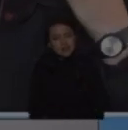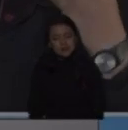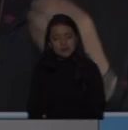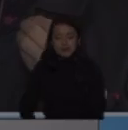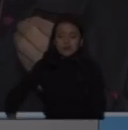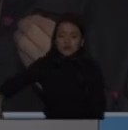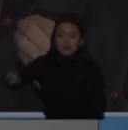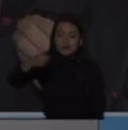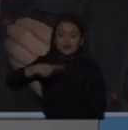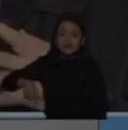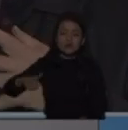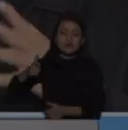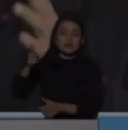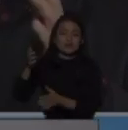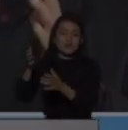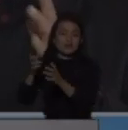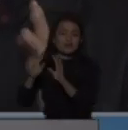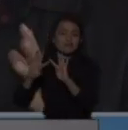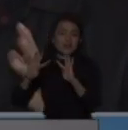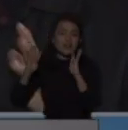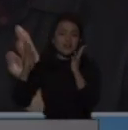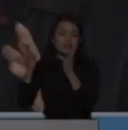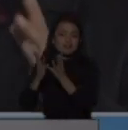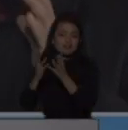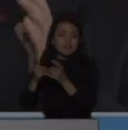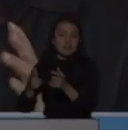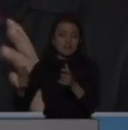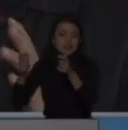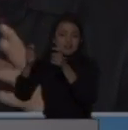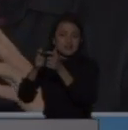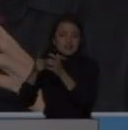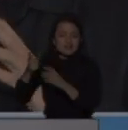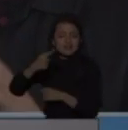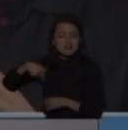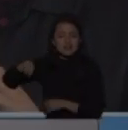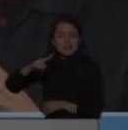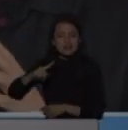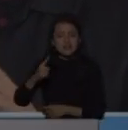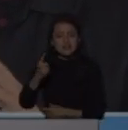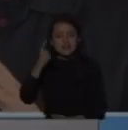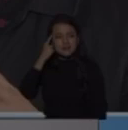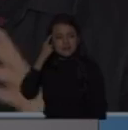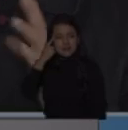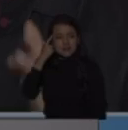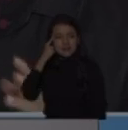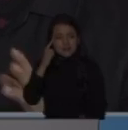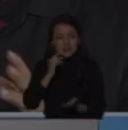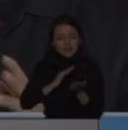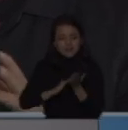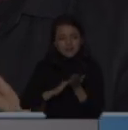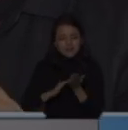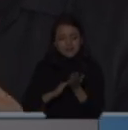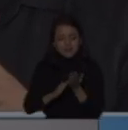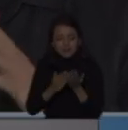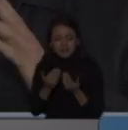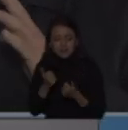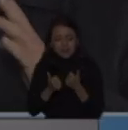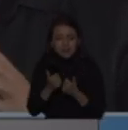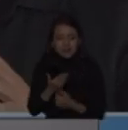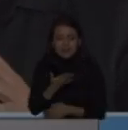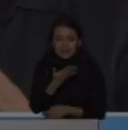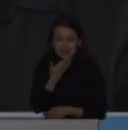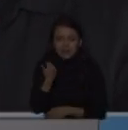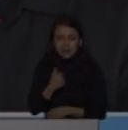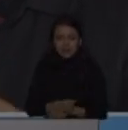que oxigenen el cerebro, a que argumenten correctamente, a que busquen la mejor salida y pido también